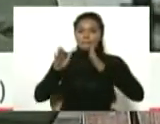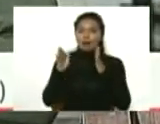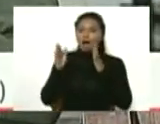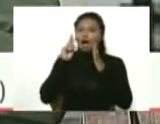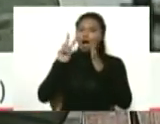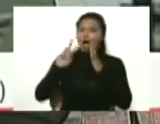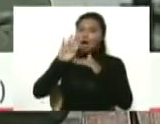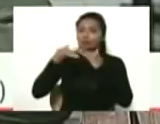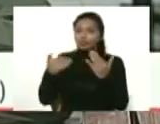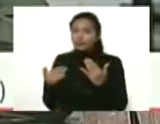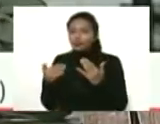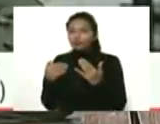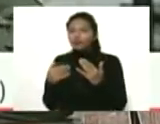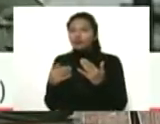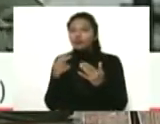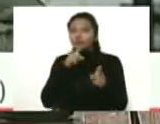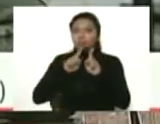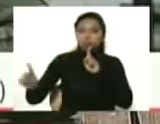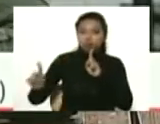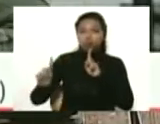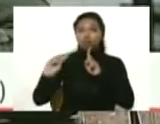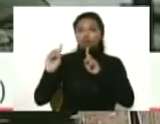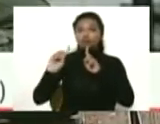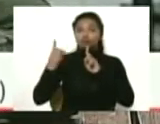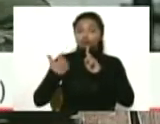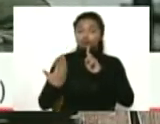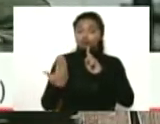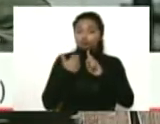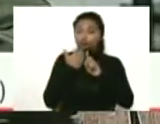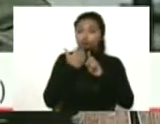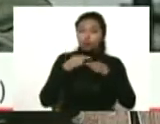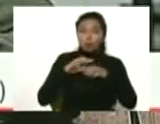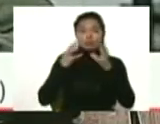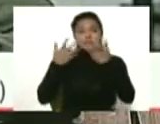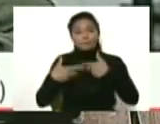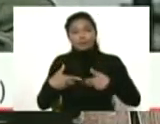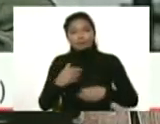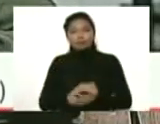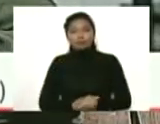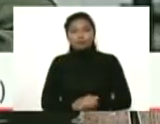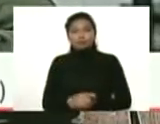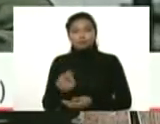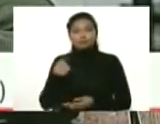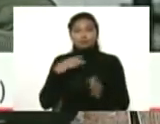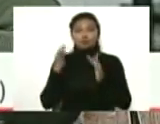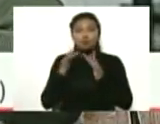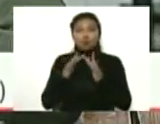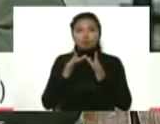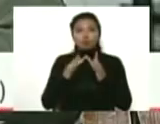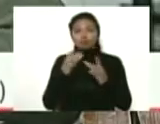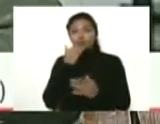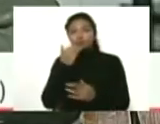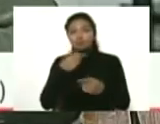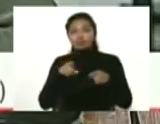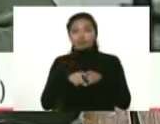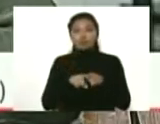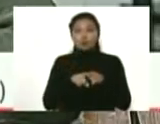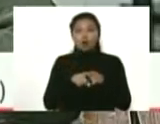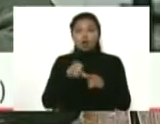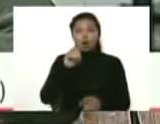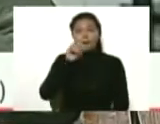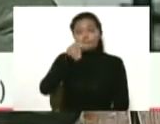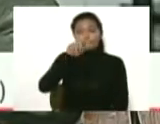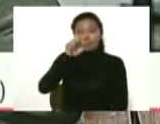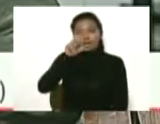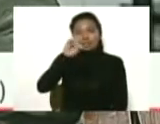por supuesto, no están aisladas, no son aisladas de la empresa. Tienen una conexión precisamente con las UPEDI,